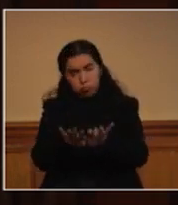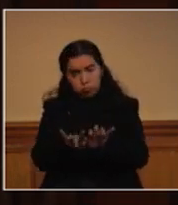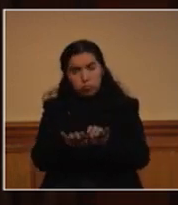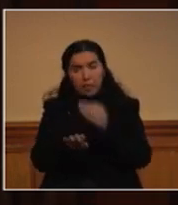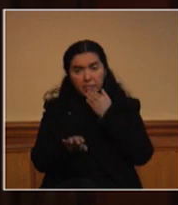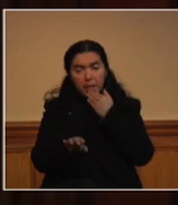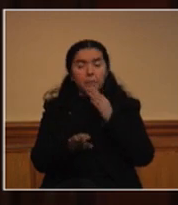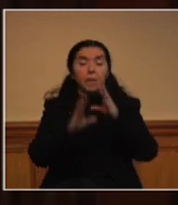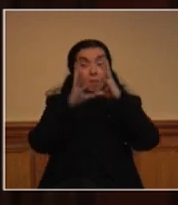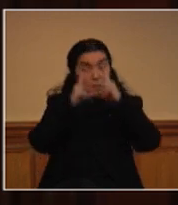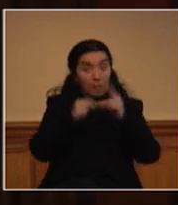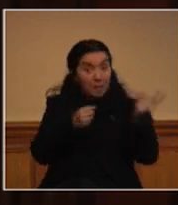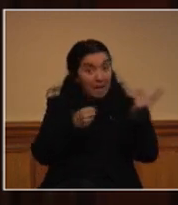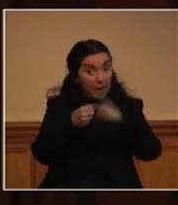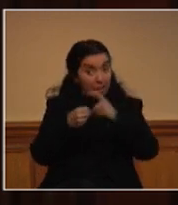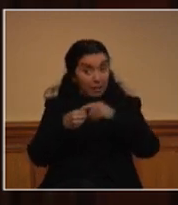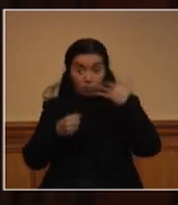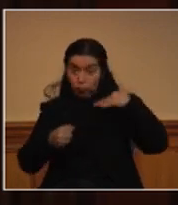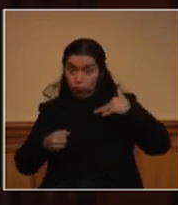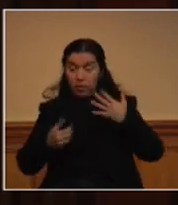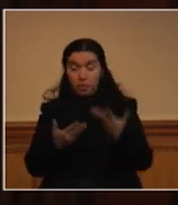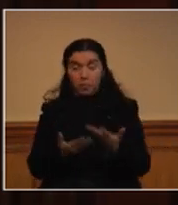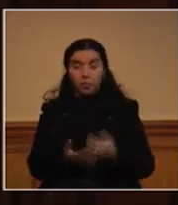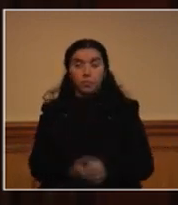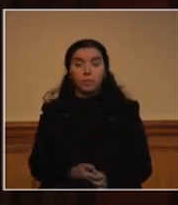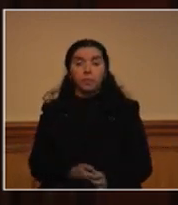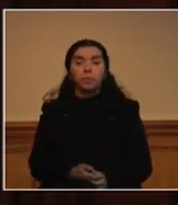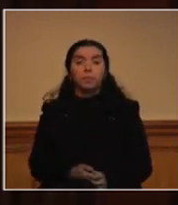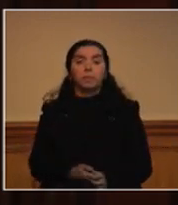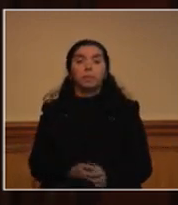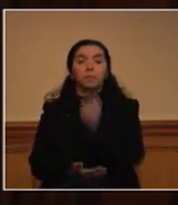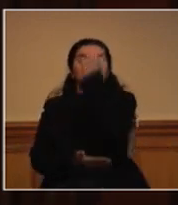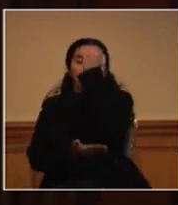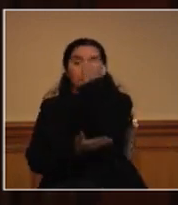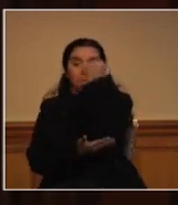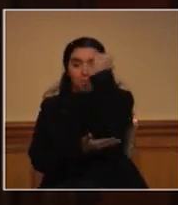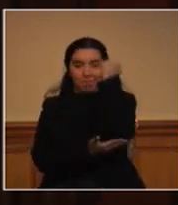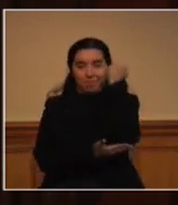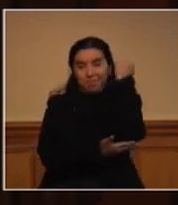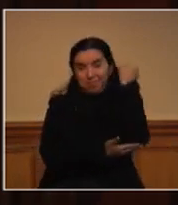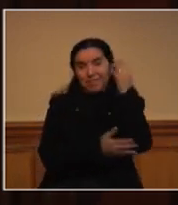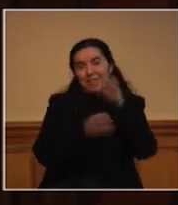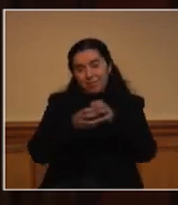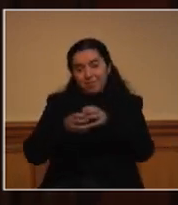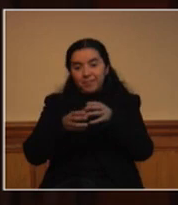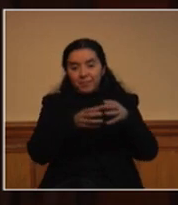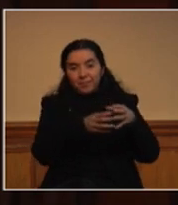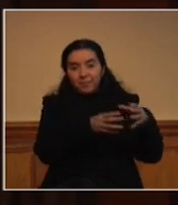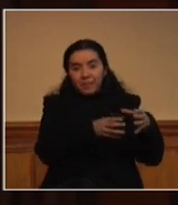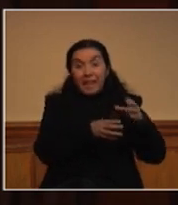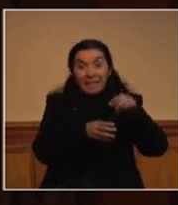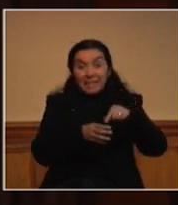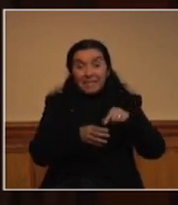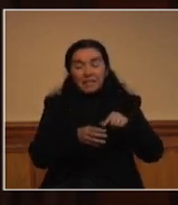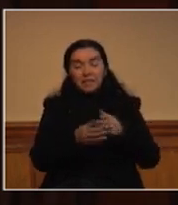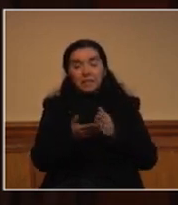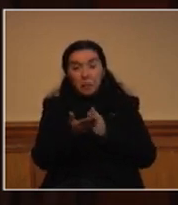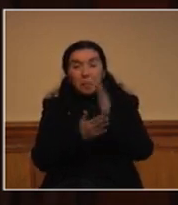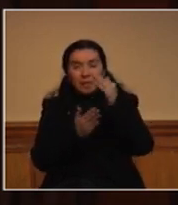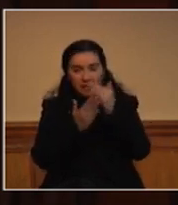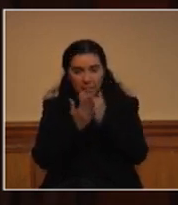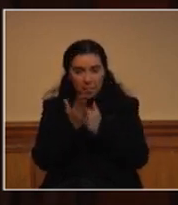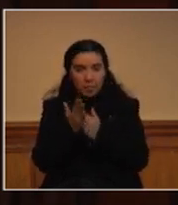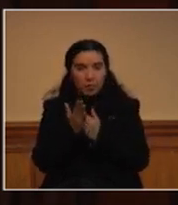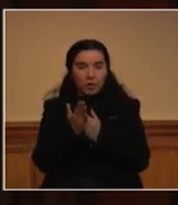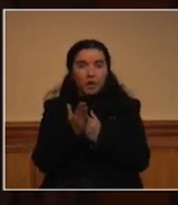una participación importante. Estos eran los pilares sobre los que se sustentaba el programa, ¿no?